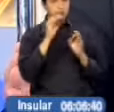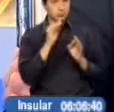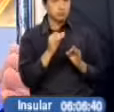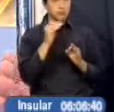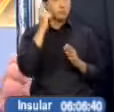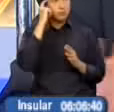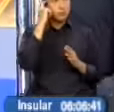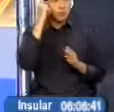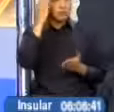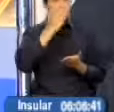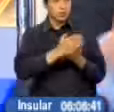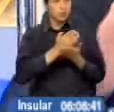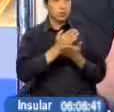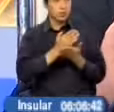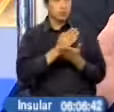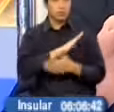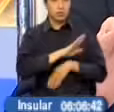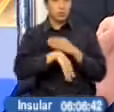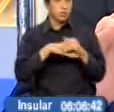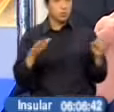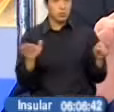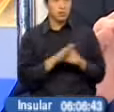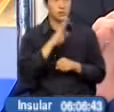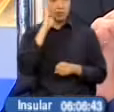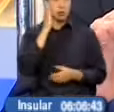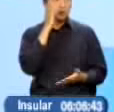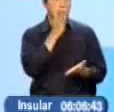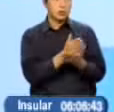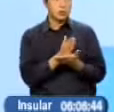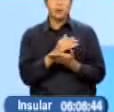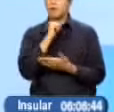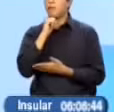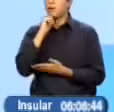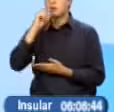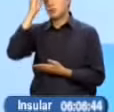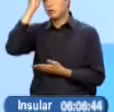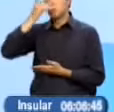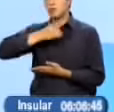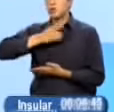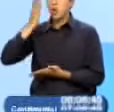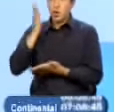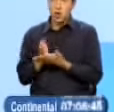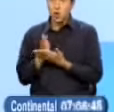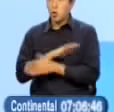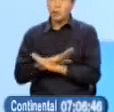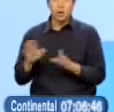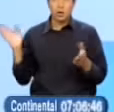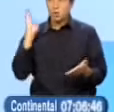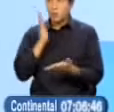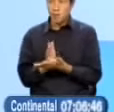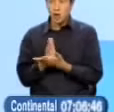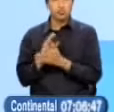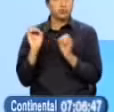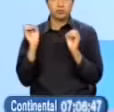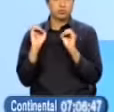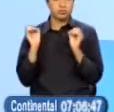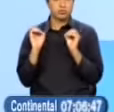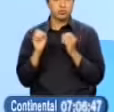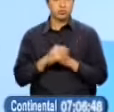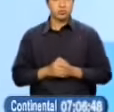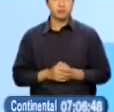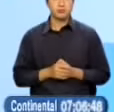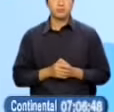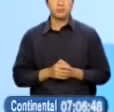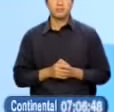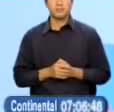piensa terminar se piensa suspender relaciones con brasil no hemos tomado esa decisión digamos en él